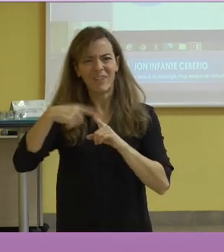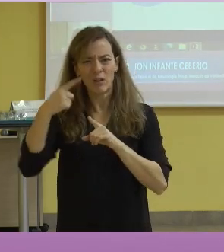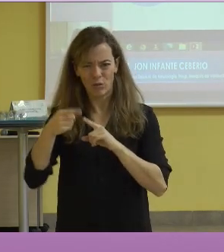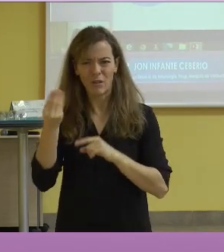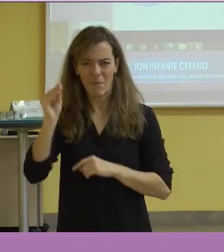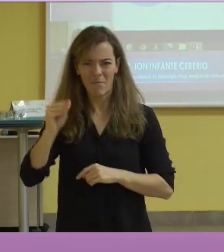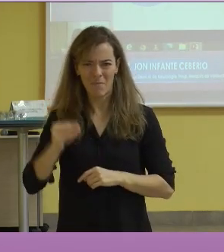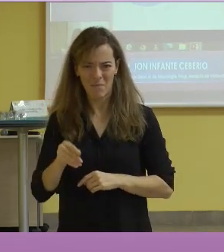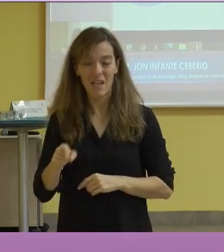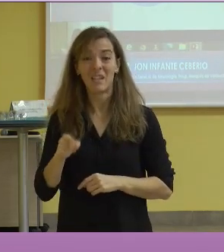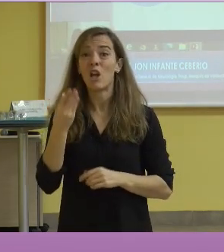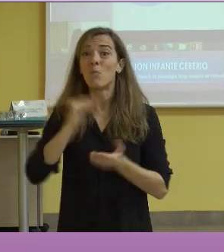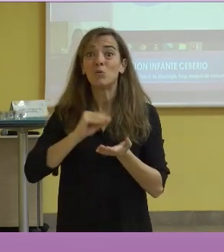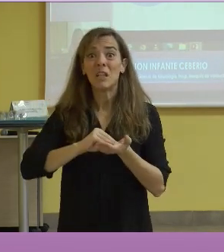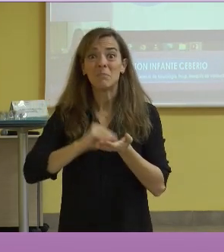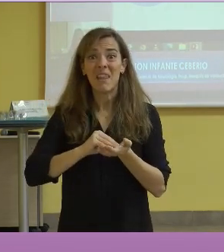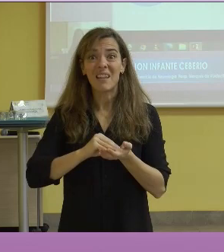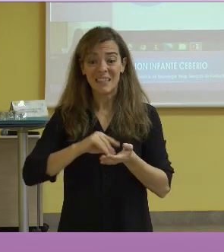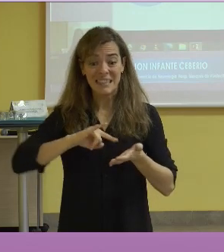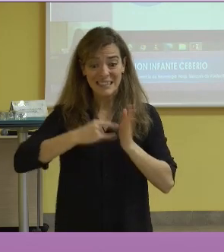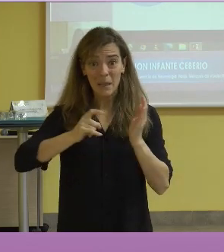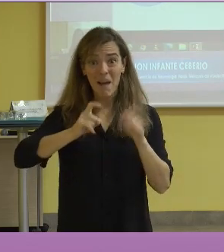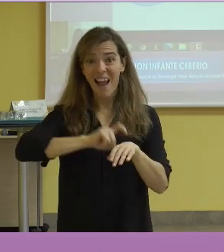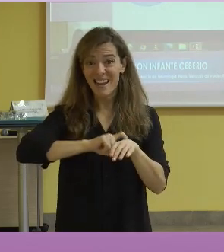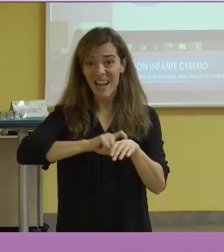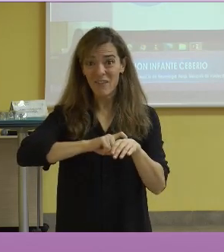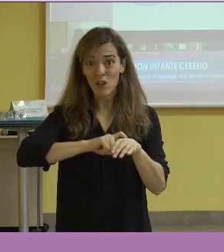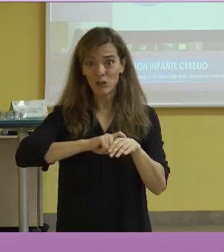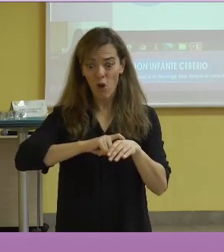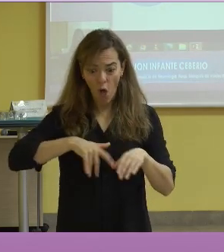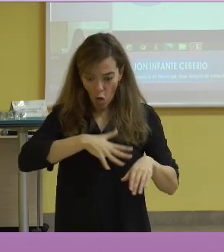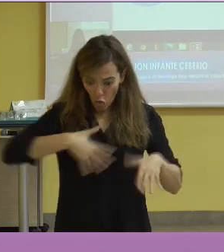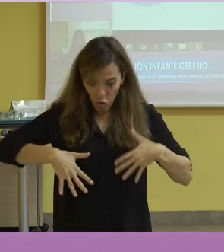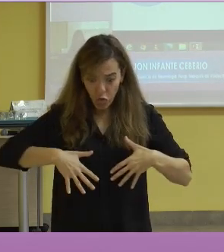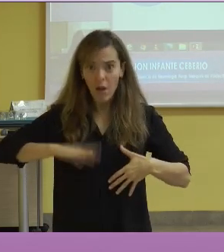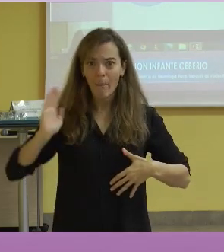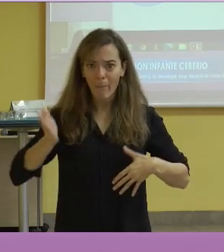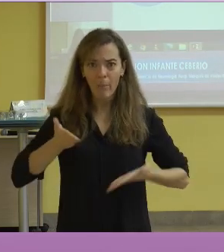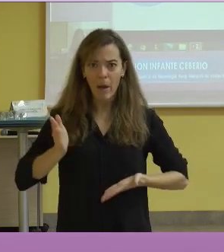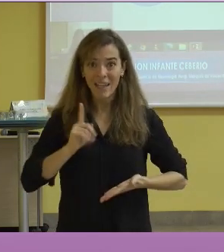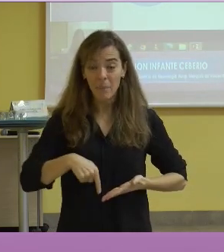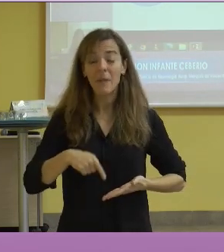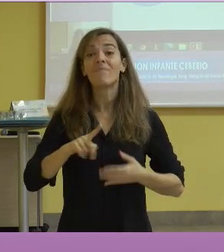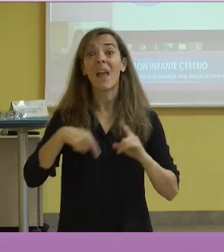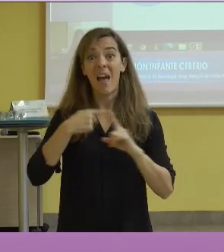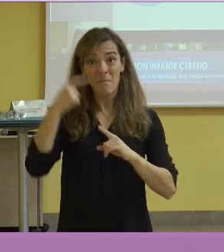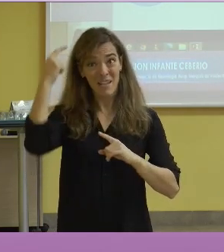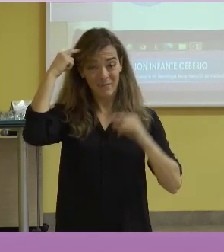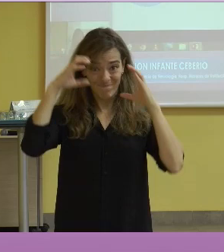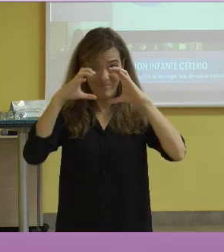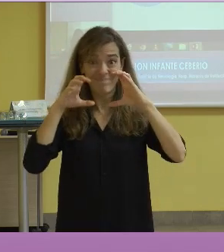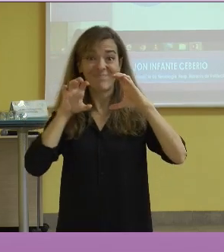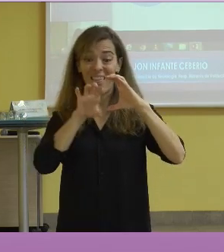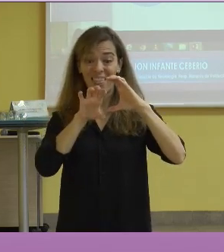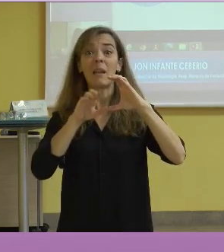y se afectan muchas veces otras partes del sistema nervioso. Entonces el paciente, además de tener un síndrome cerebeloso, además de tener